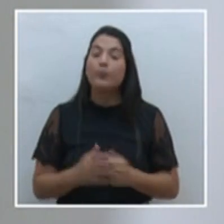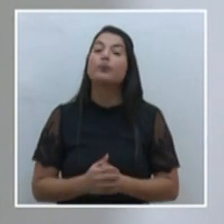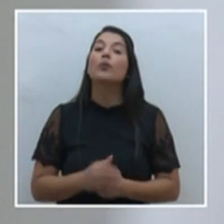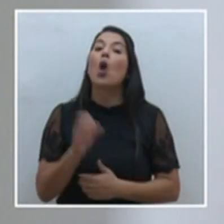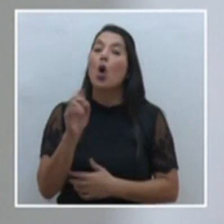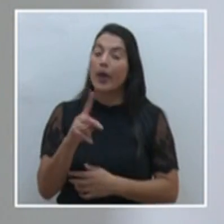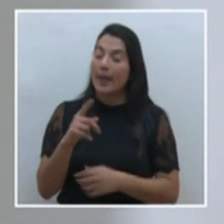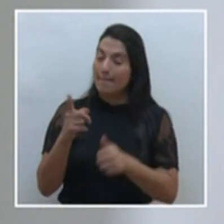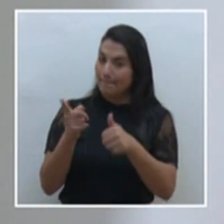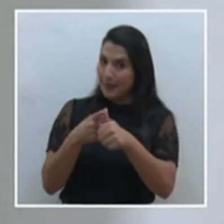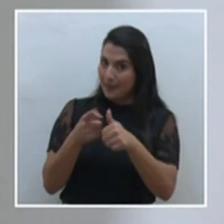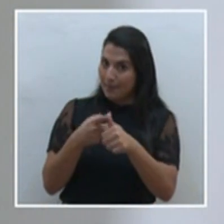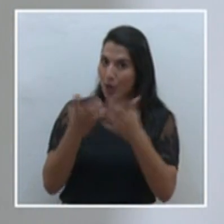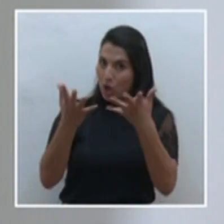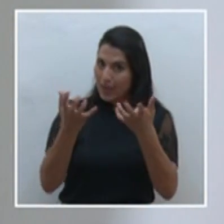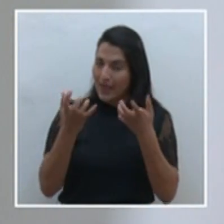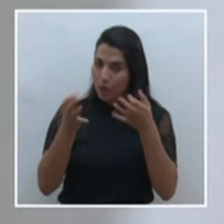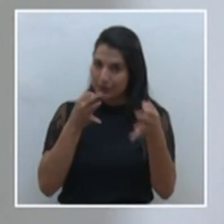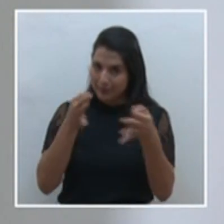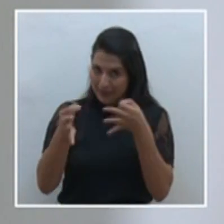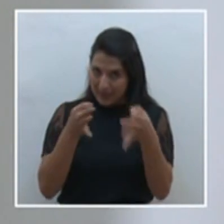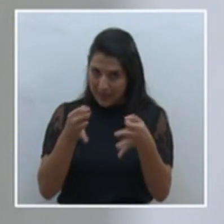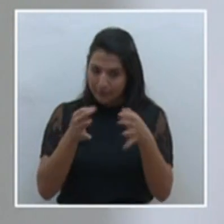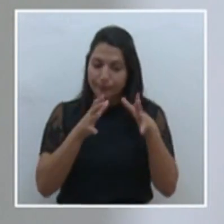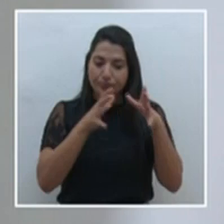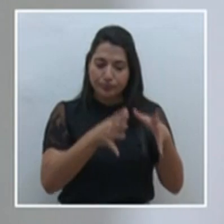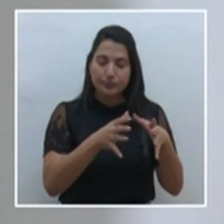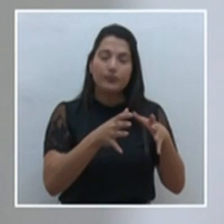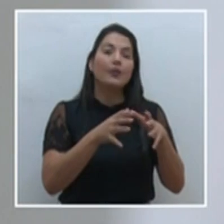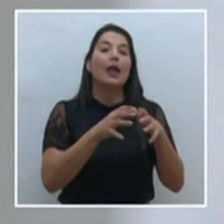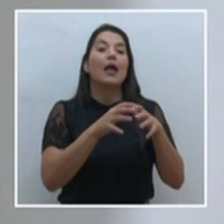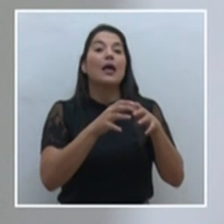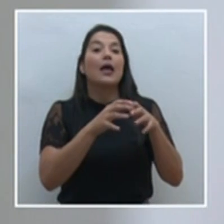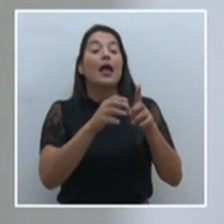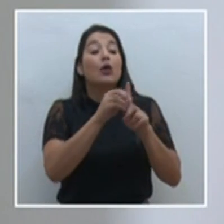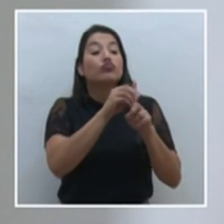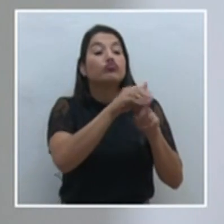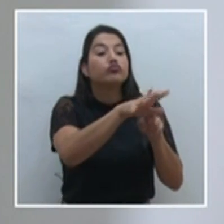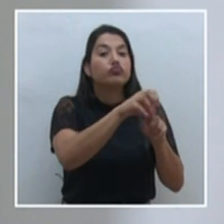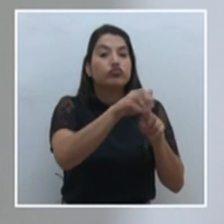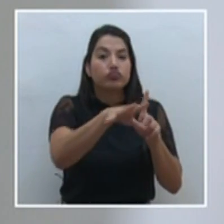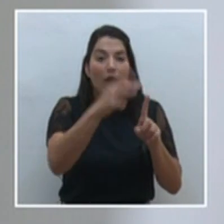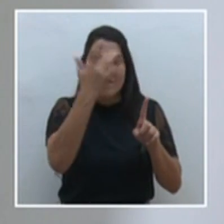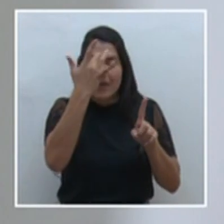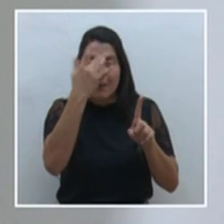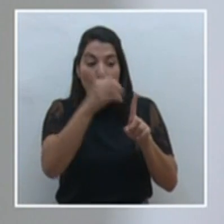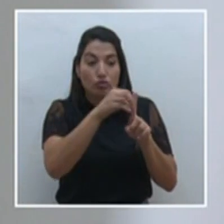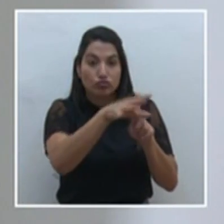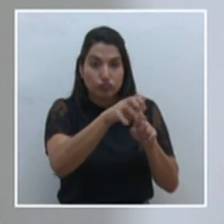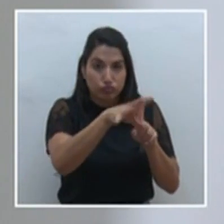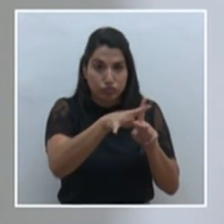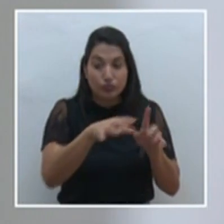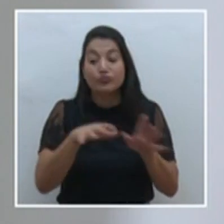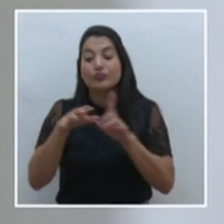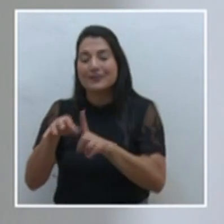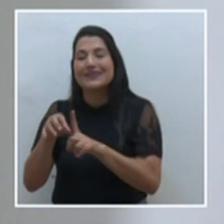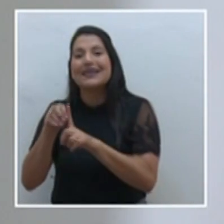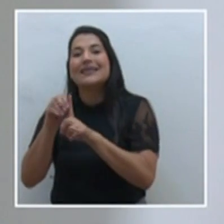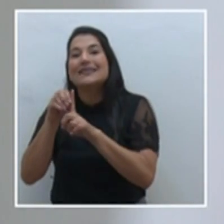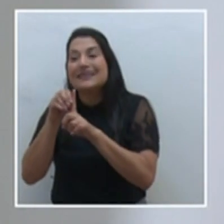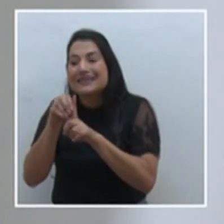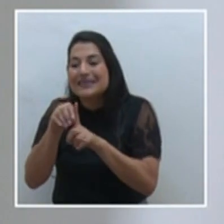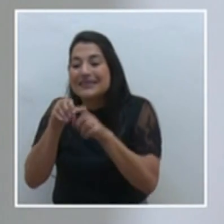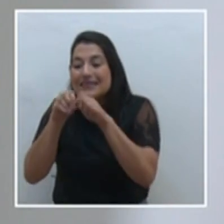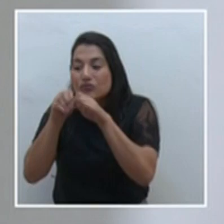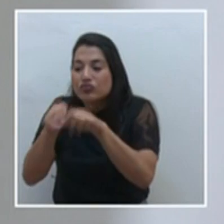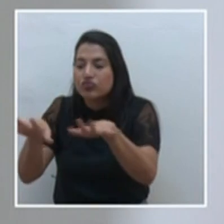una aclaración o una diferenciación entre lo que es transmisión por clústeres o por conglomerados de personas y transmisión comunitaria. La